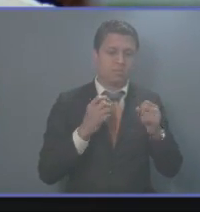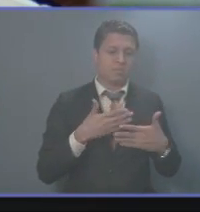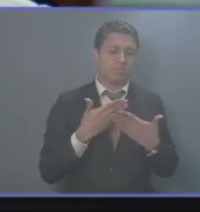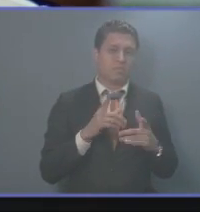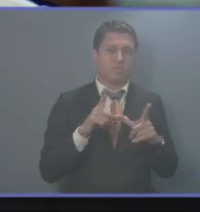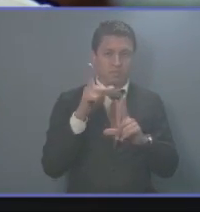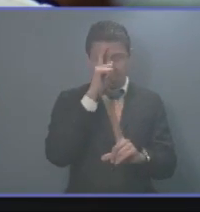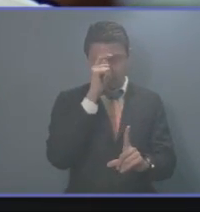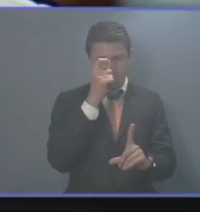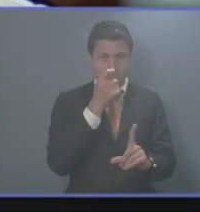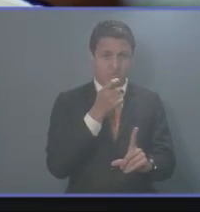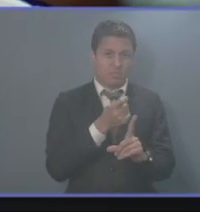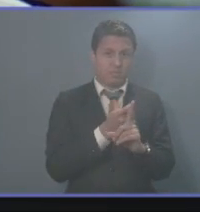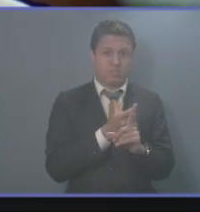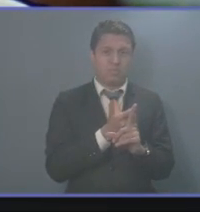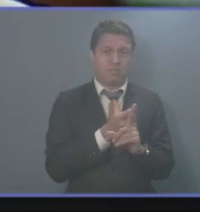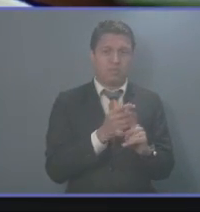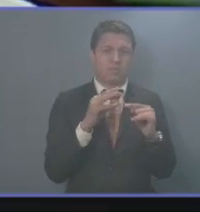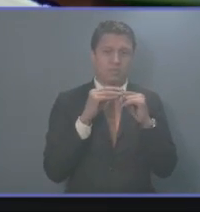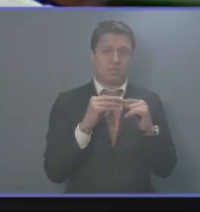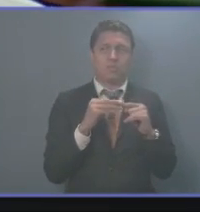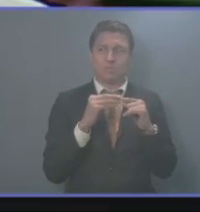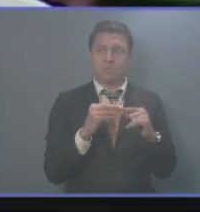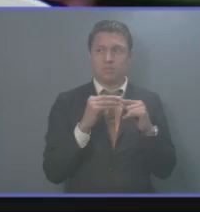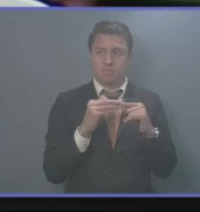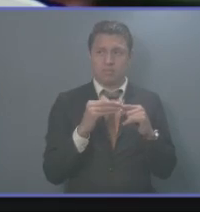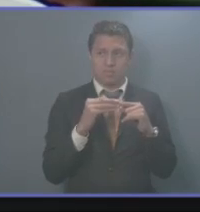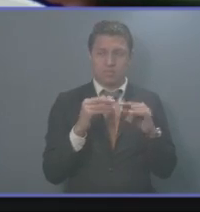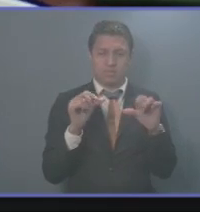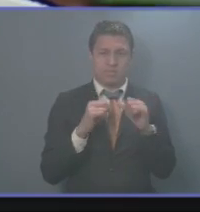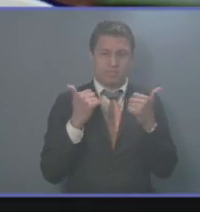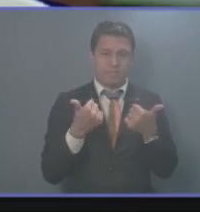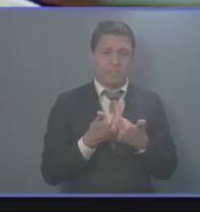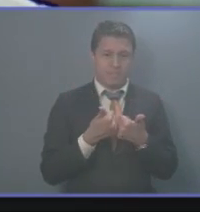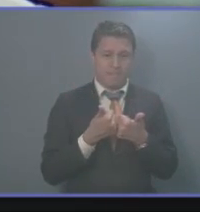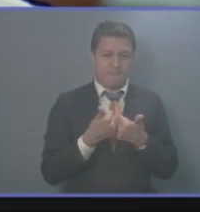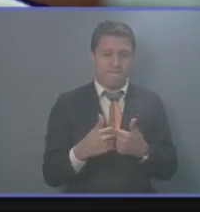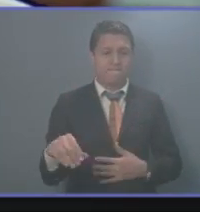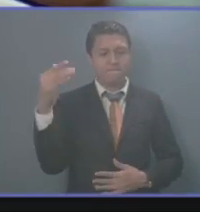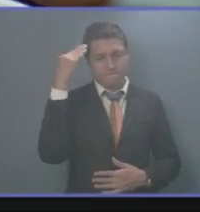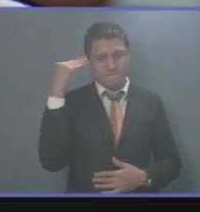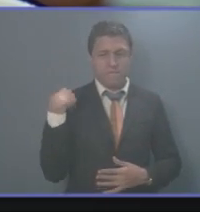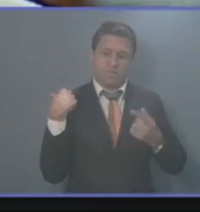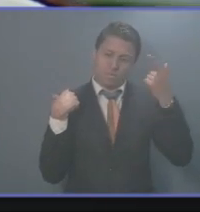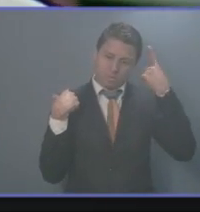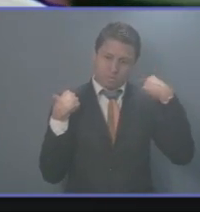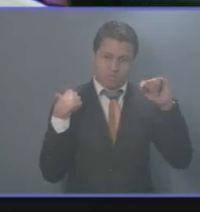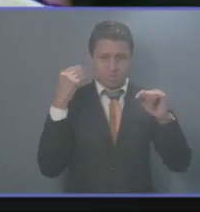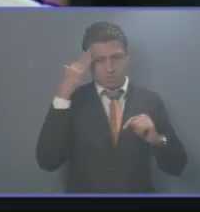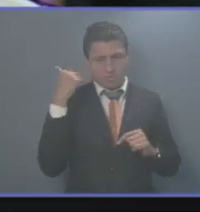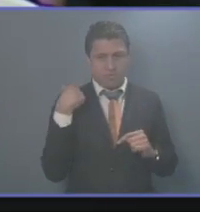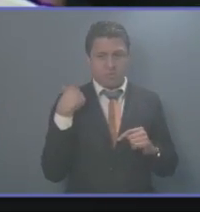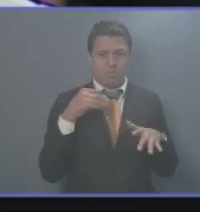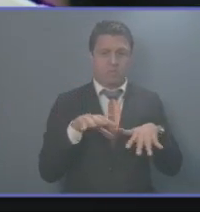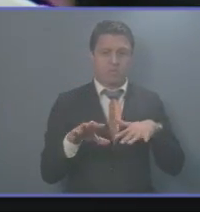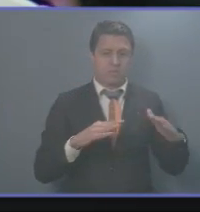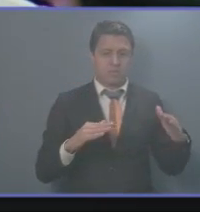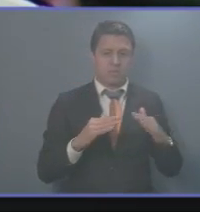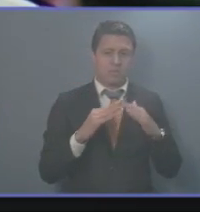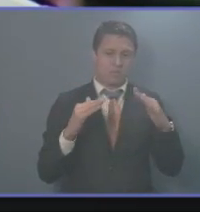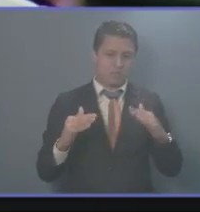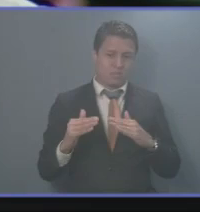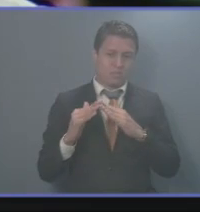otorgar este reconocimiento especial a la Asociación de Señoras de la Caridad de San Vicente